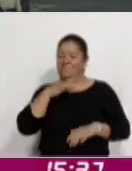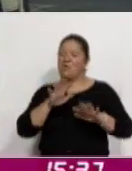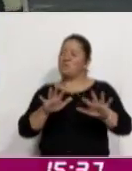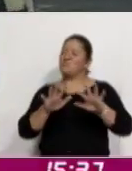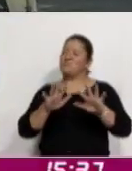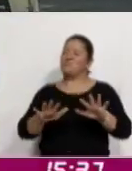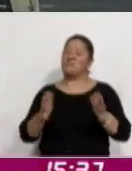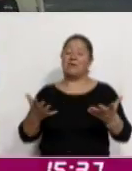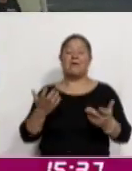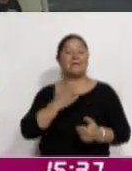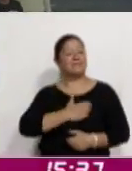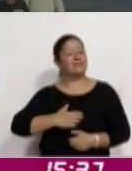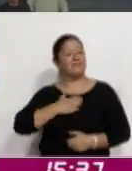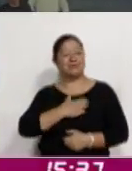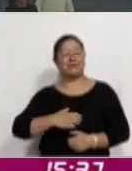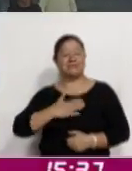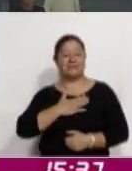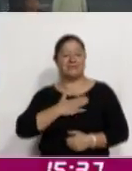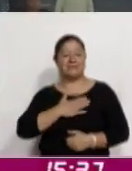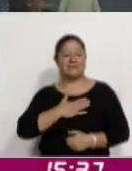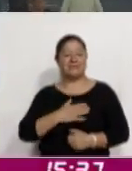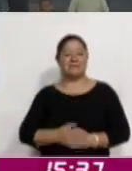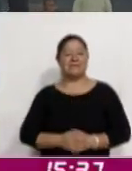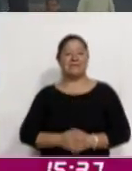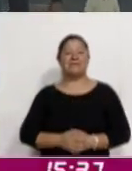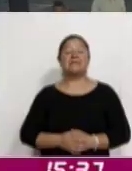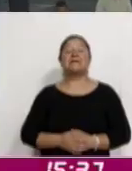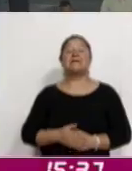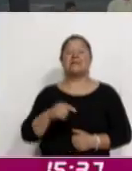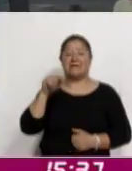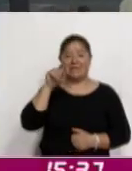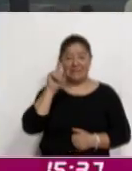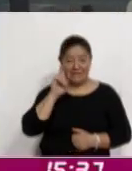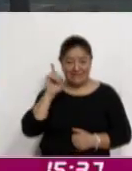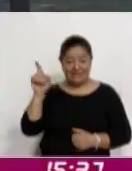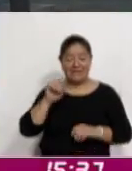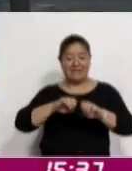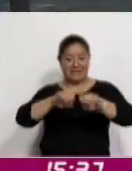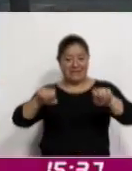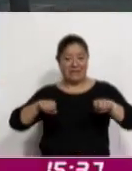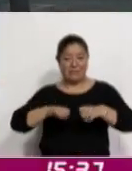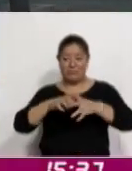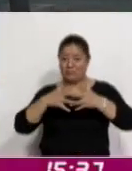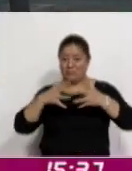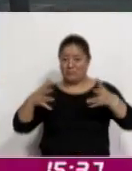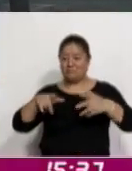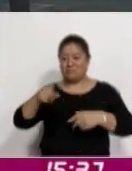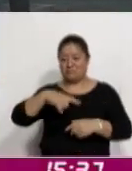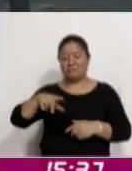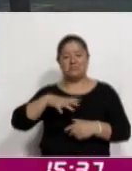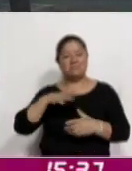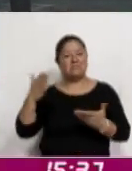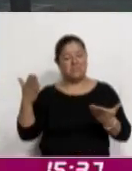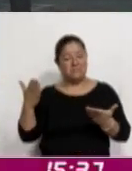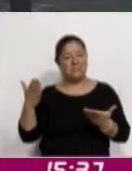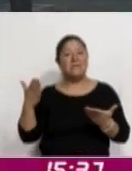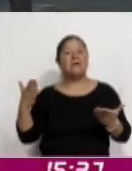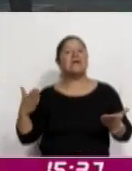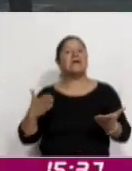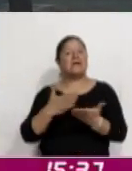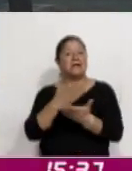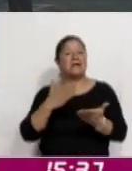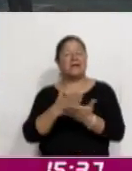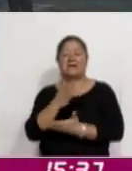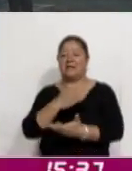muy contentos, le decía, todo este gran equipo se encuentra allá para recibir a todas las personas, a todas